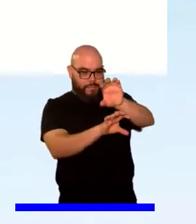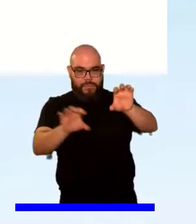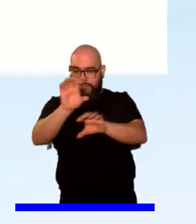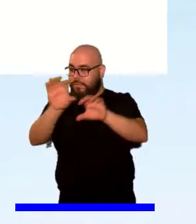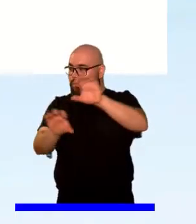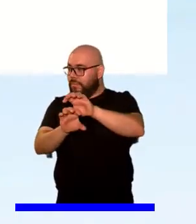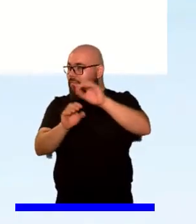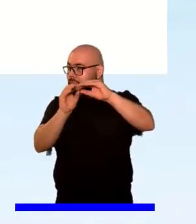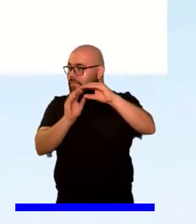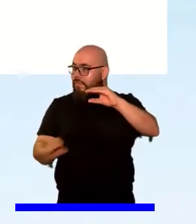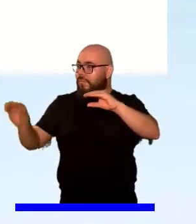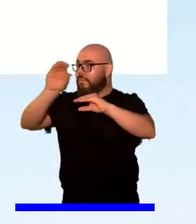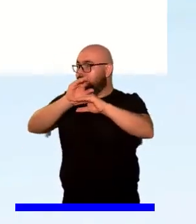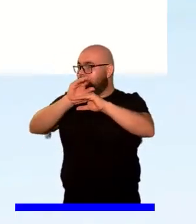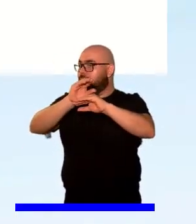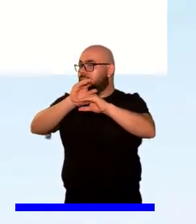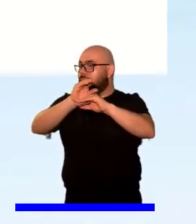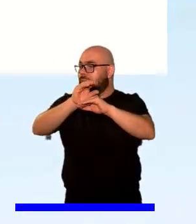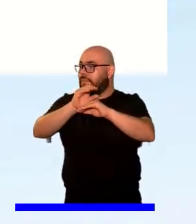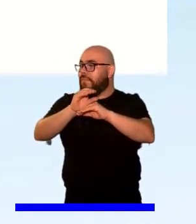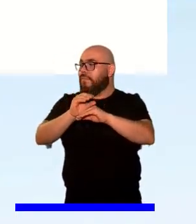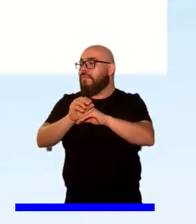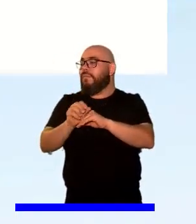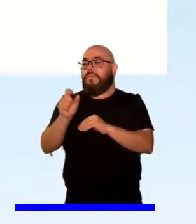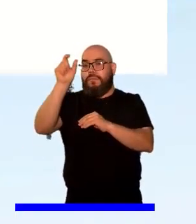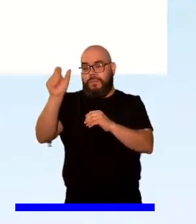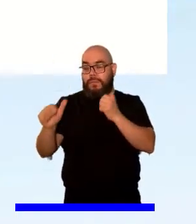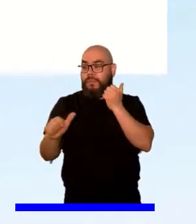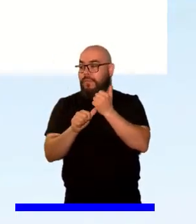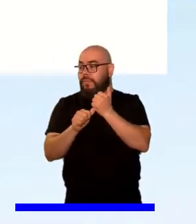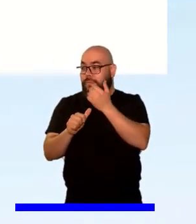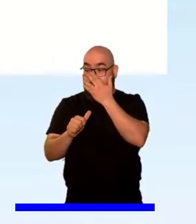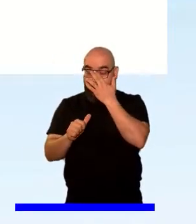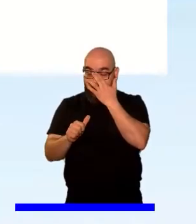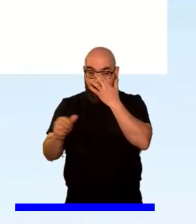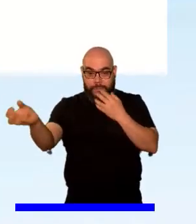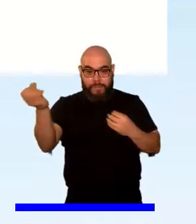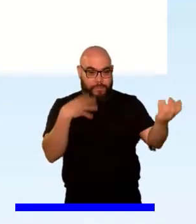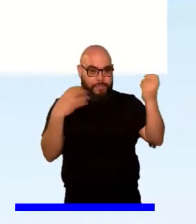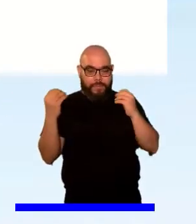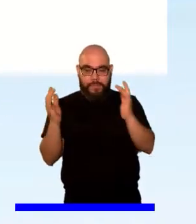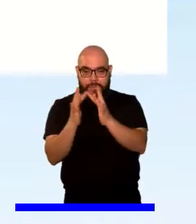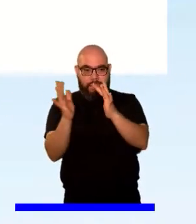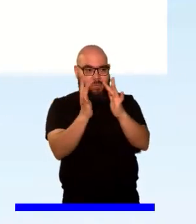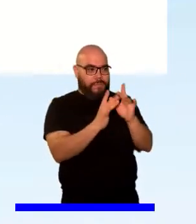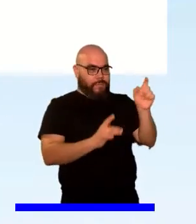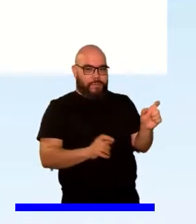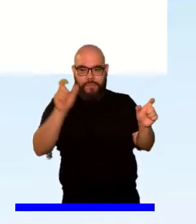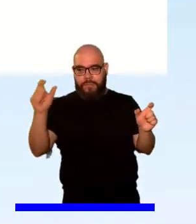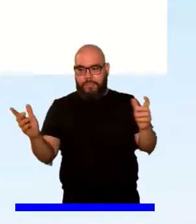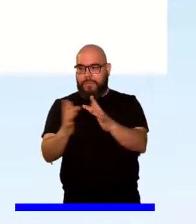Un tercer nivel, que es el framework de agentes, en donde yo ya no solamente tengo algo que me diga cómo voy a conectar este agente con este